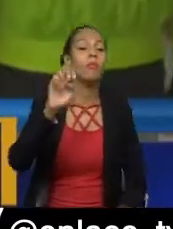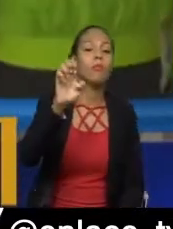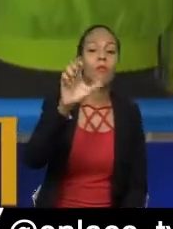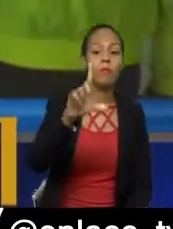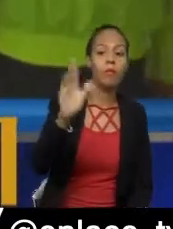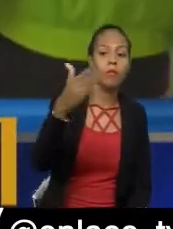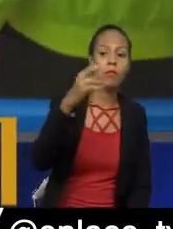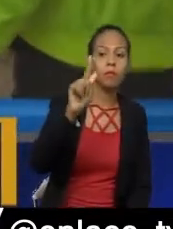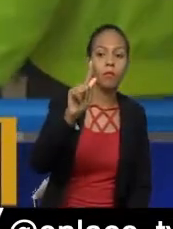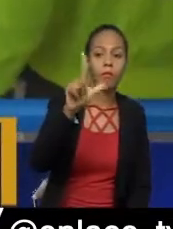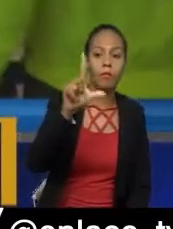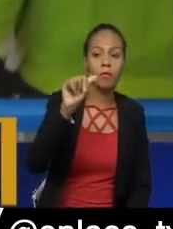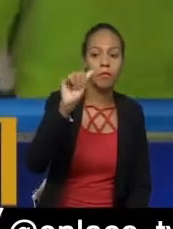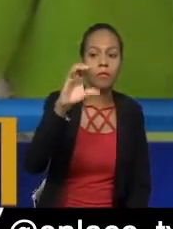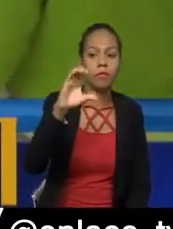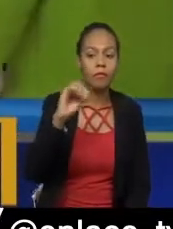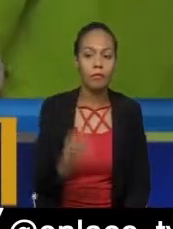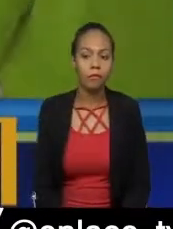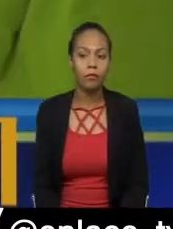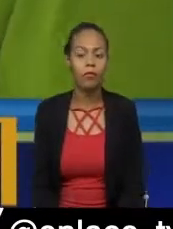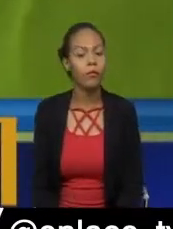Este sujeto prácticamente